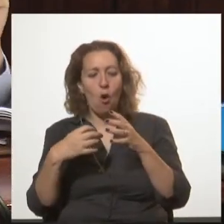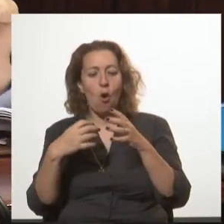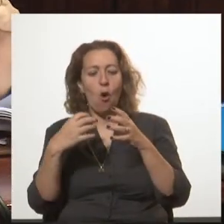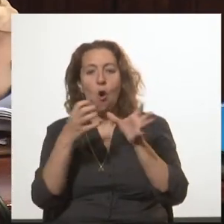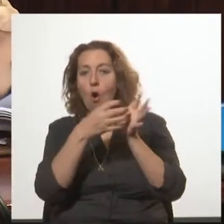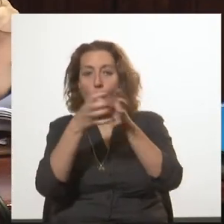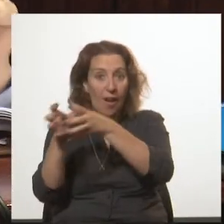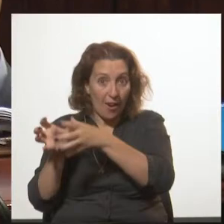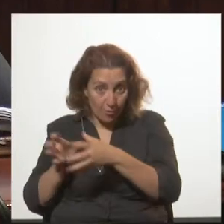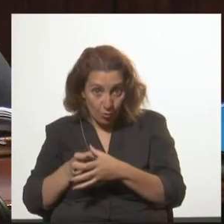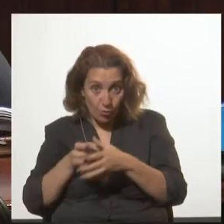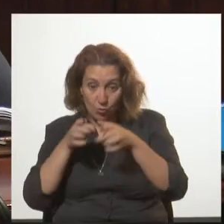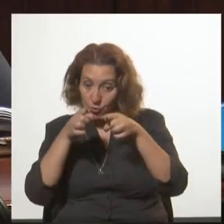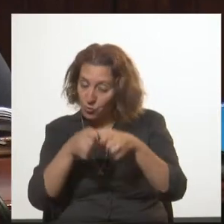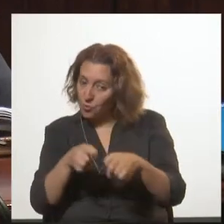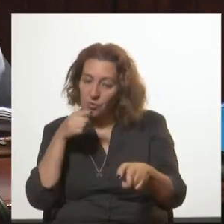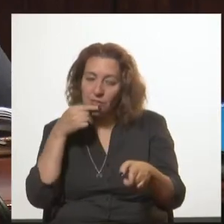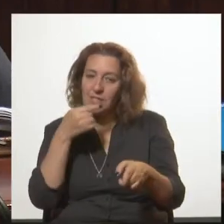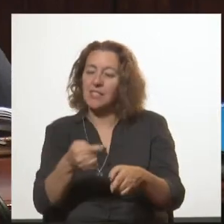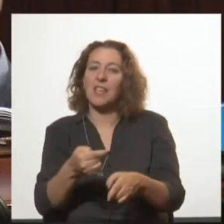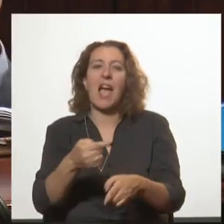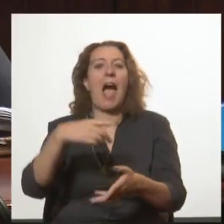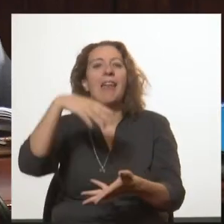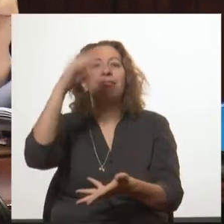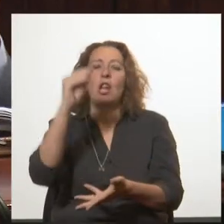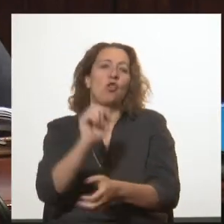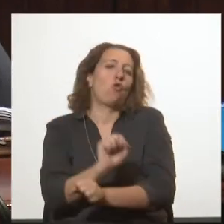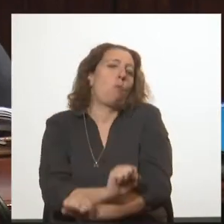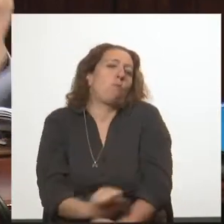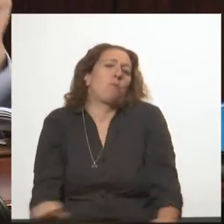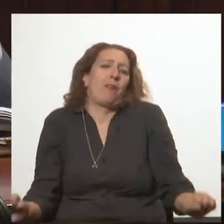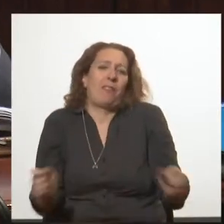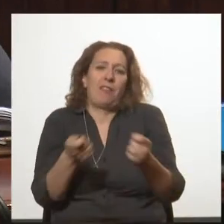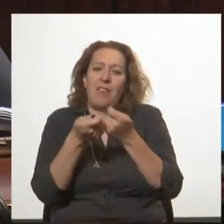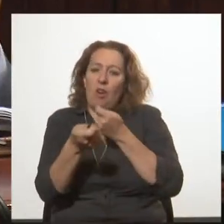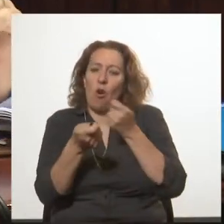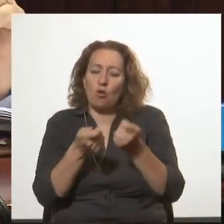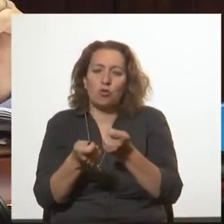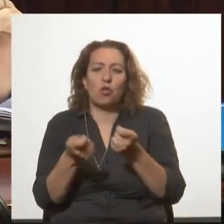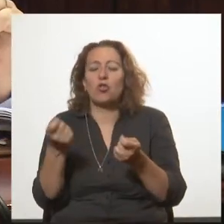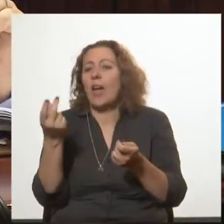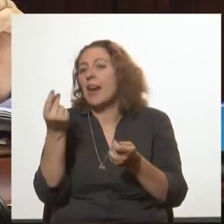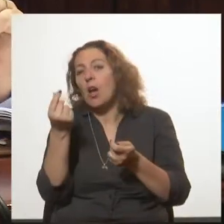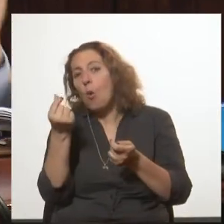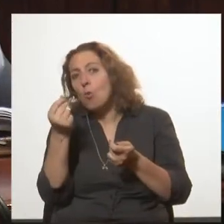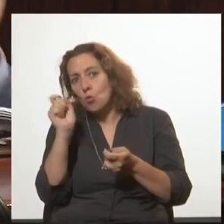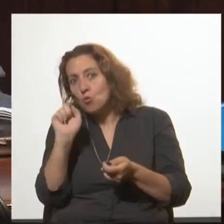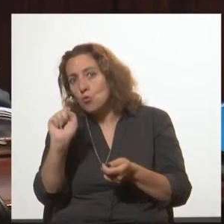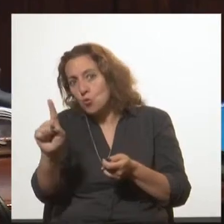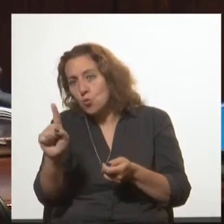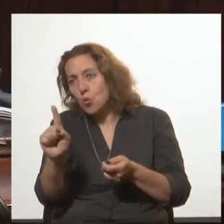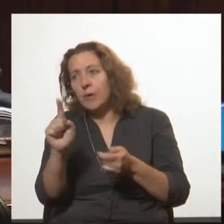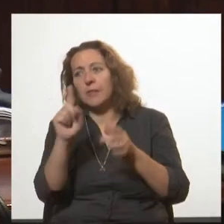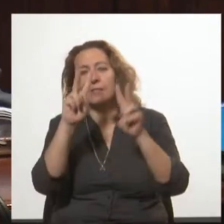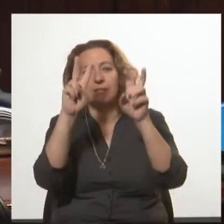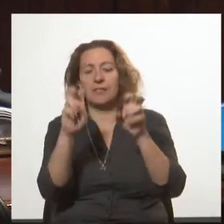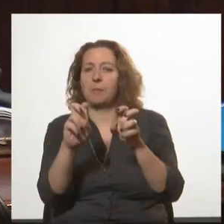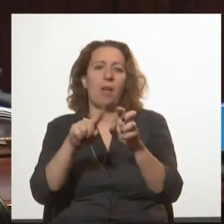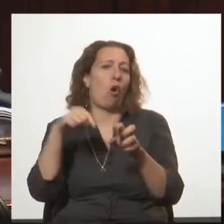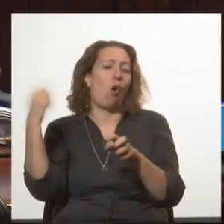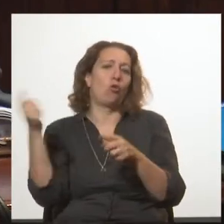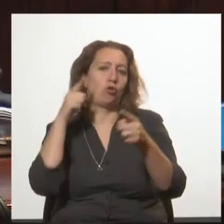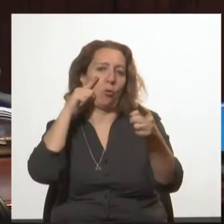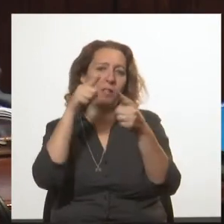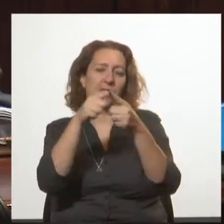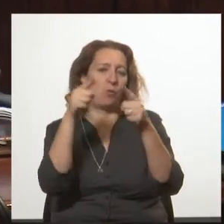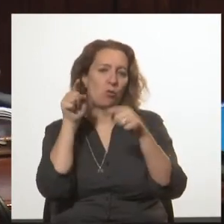fija ante el no puede realizar negocios ni utilizar recursos propios en cuestiones extrañas a su objetivo